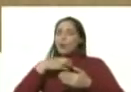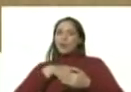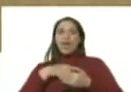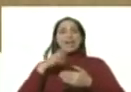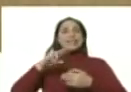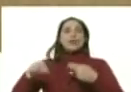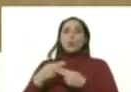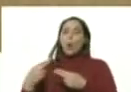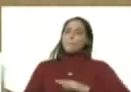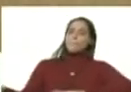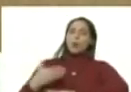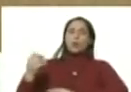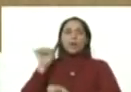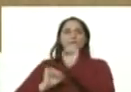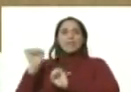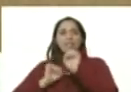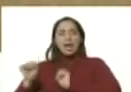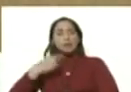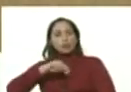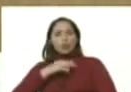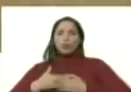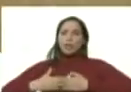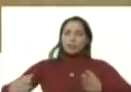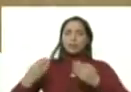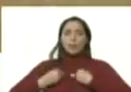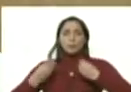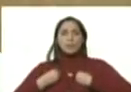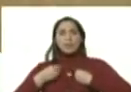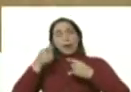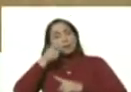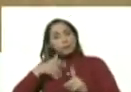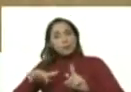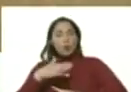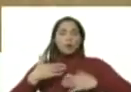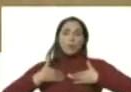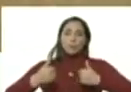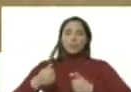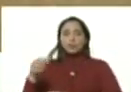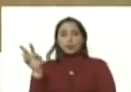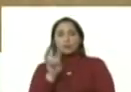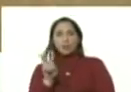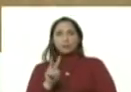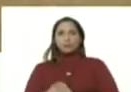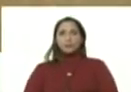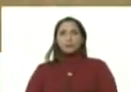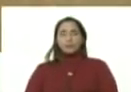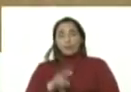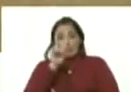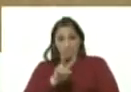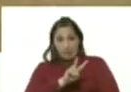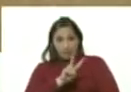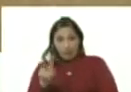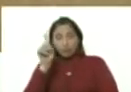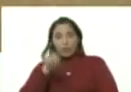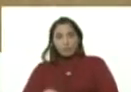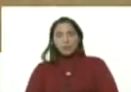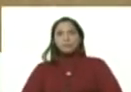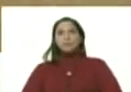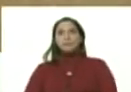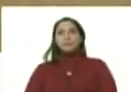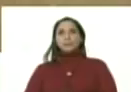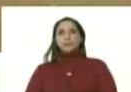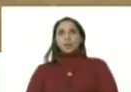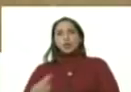nosotros le garanticemos la vida y la salud al pueblo venezolano. En el Vaticano, luego también,